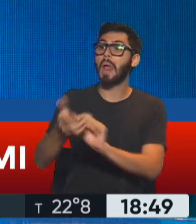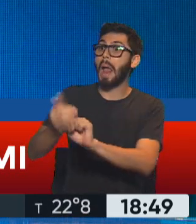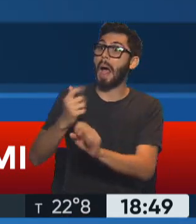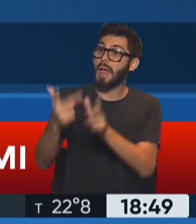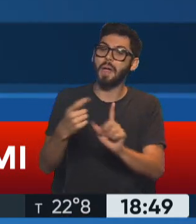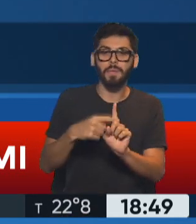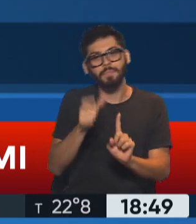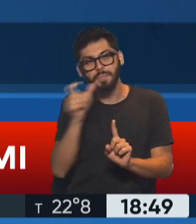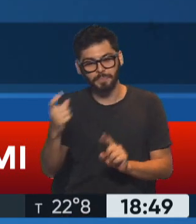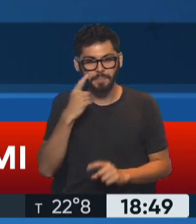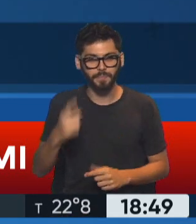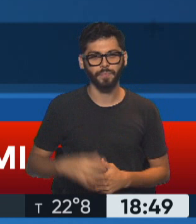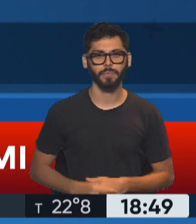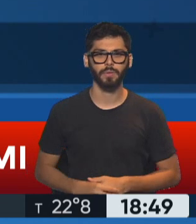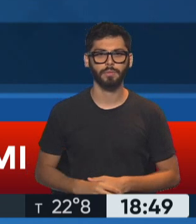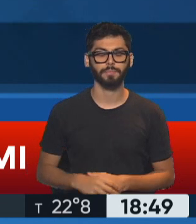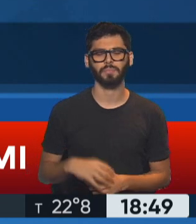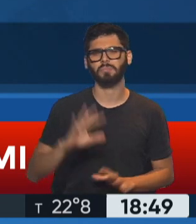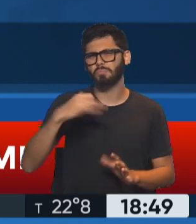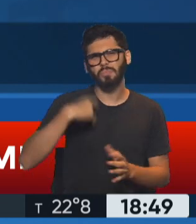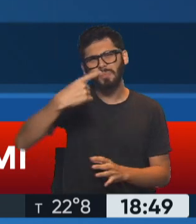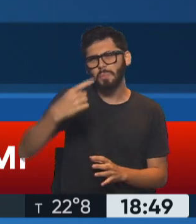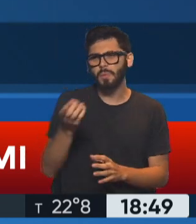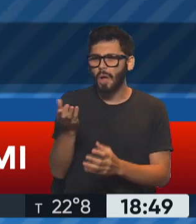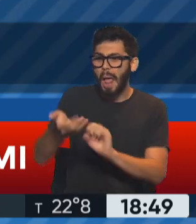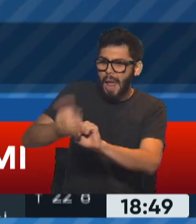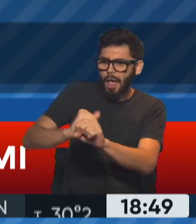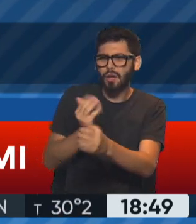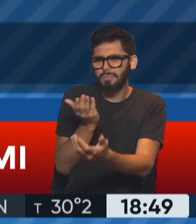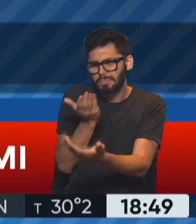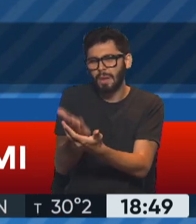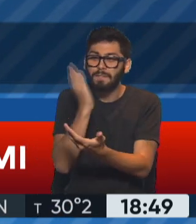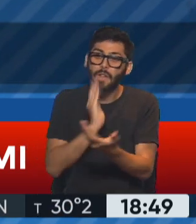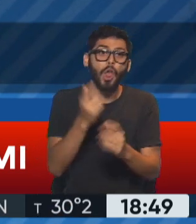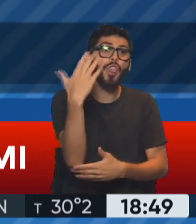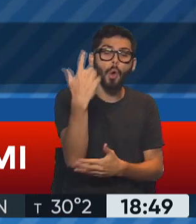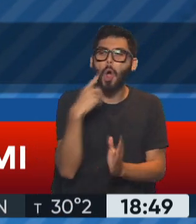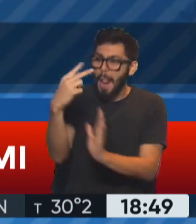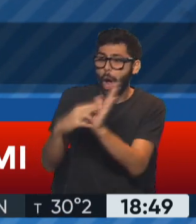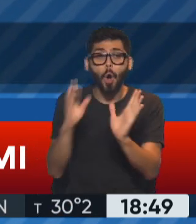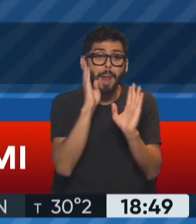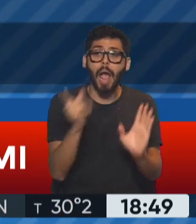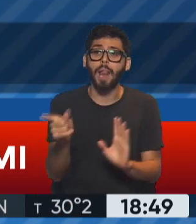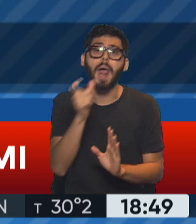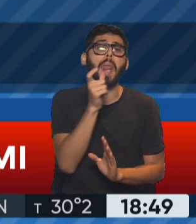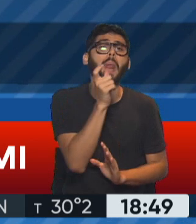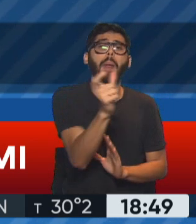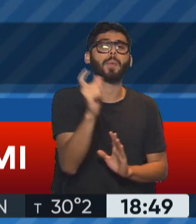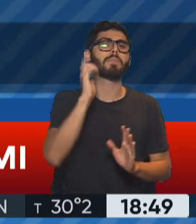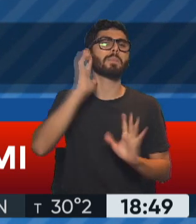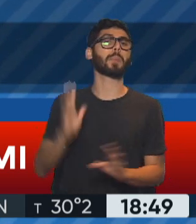Larreta. Yo primero le pido a Horacio Rodríguez Larreta que escuche o que lea los discursos y que no tenga una respuesta preparada,